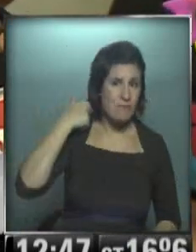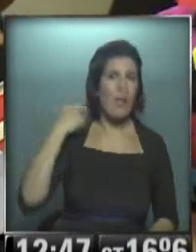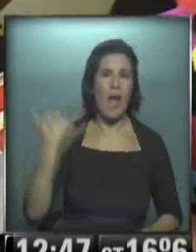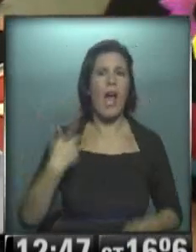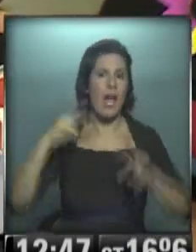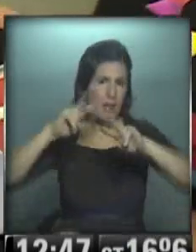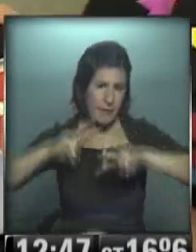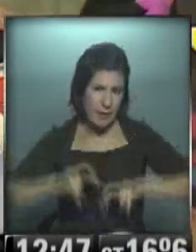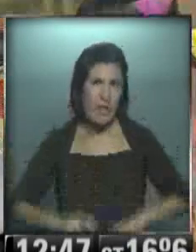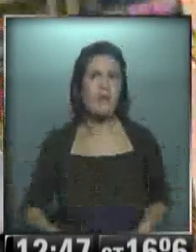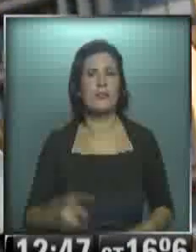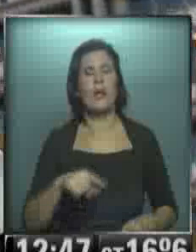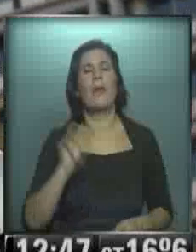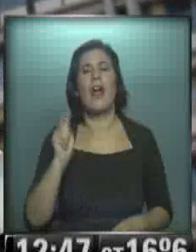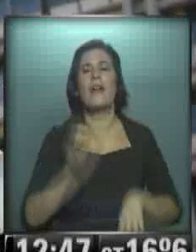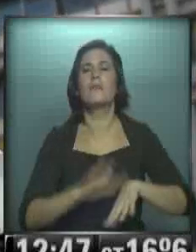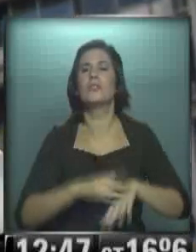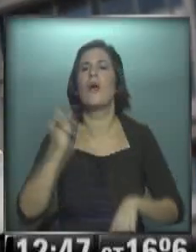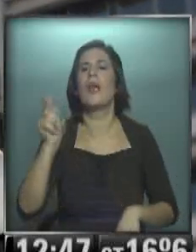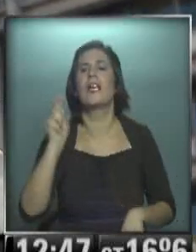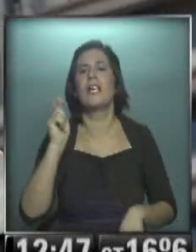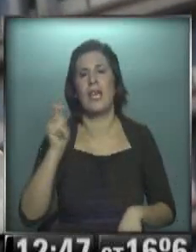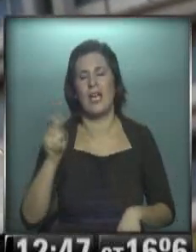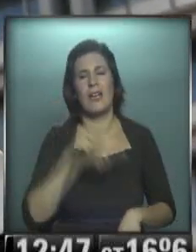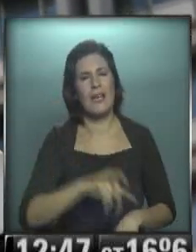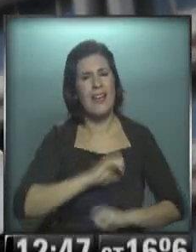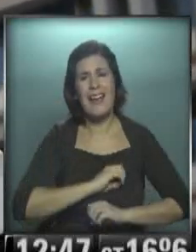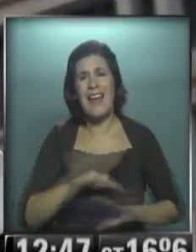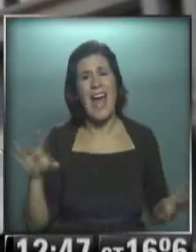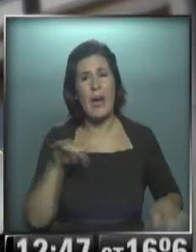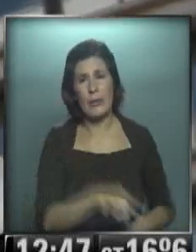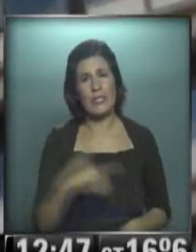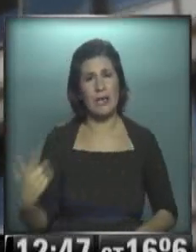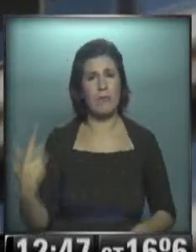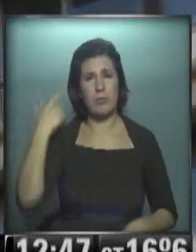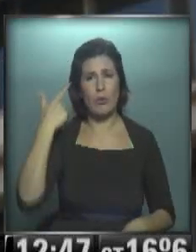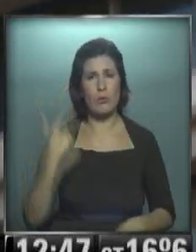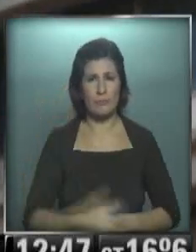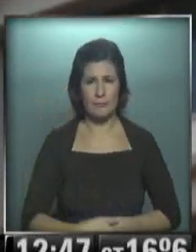abierta para saber quién es responsable de las heridas gravísimas que recibió esta nena.